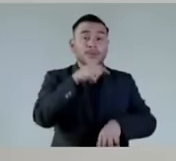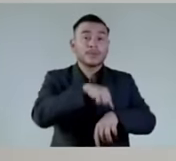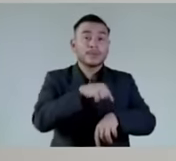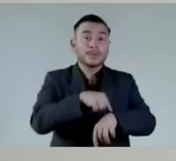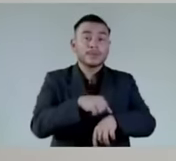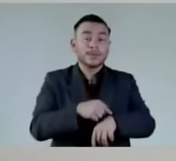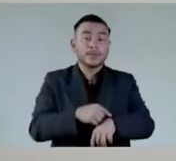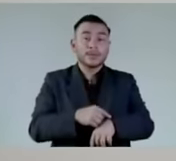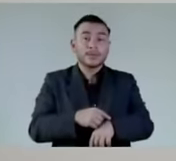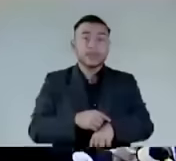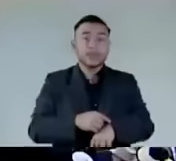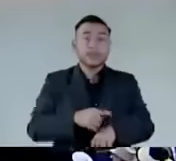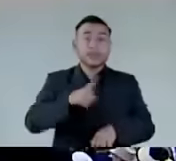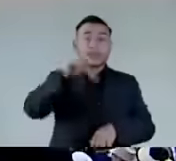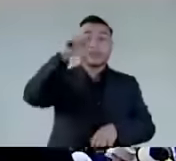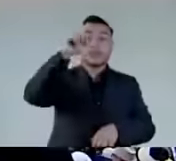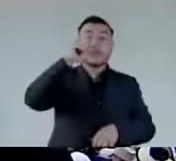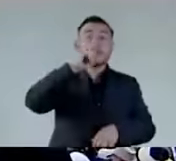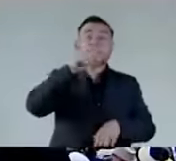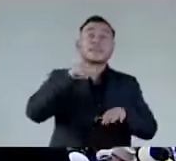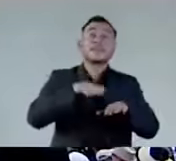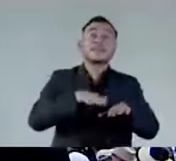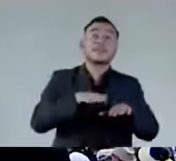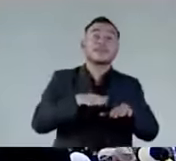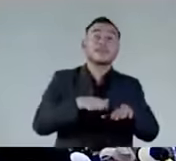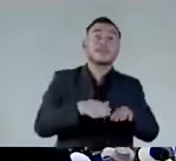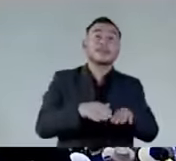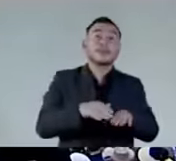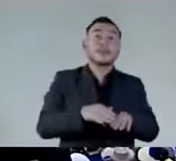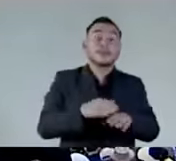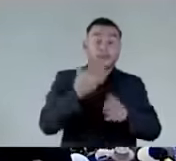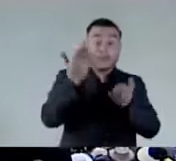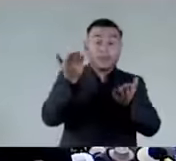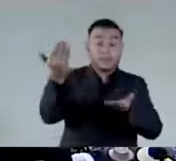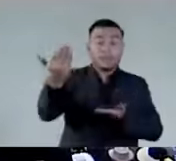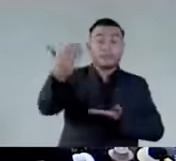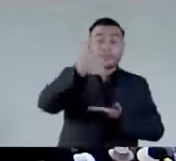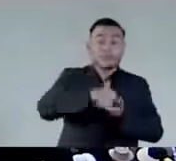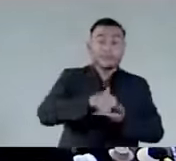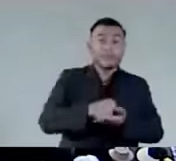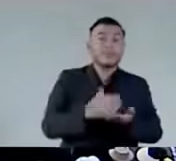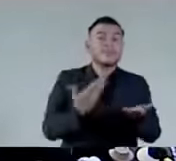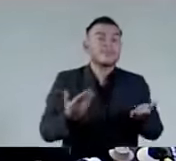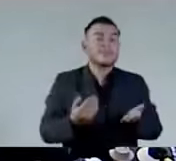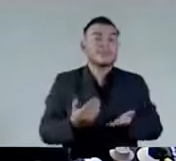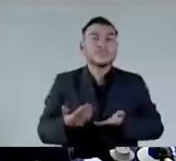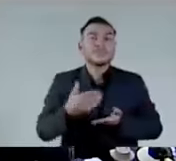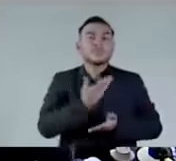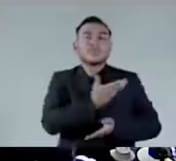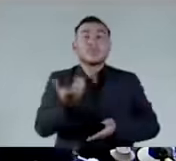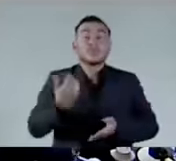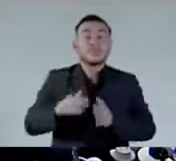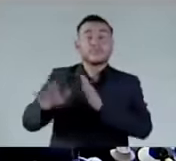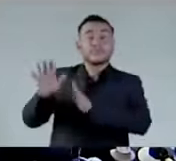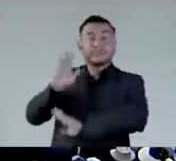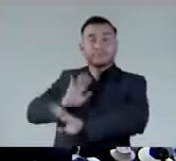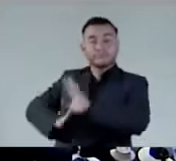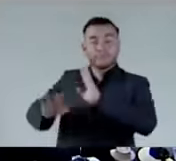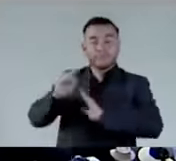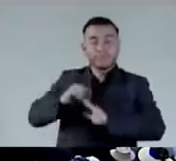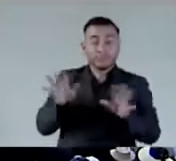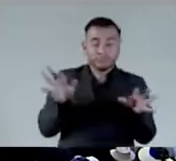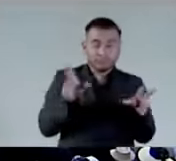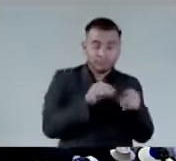padre nuestro te agradecemos hoy por el privilegio de venir a tu presencia en esta histórica y solemne